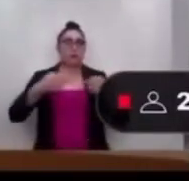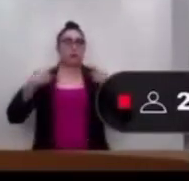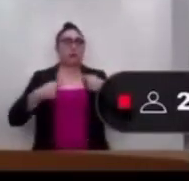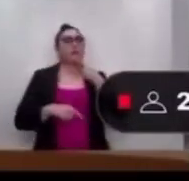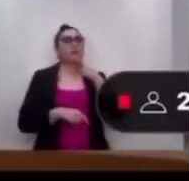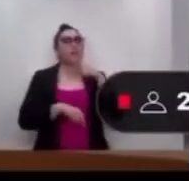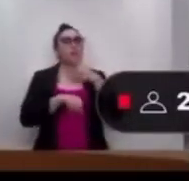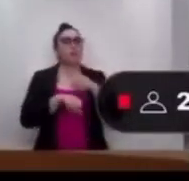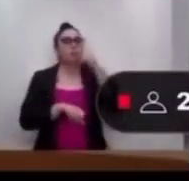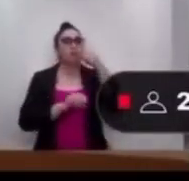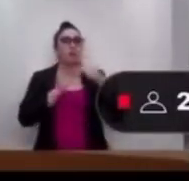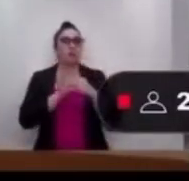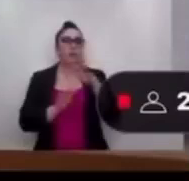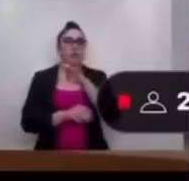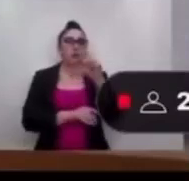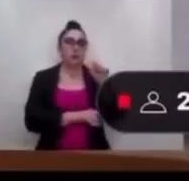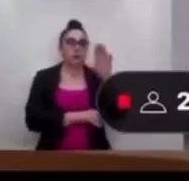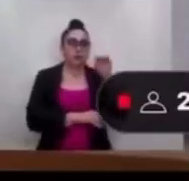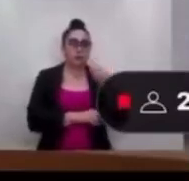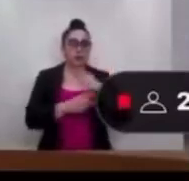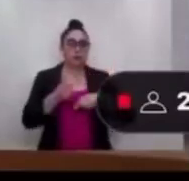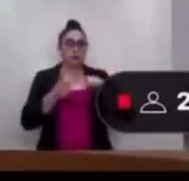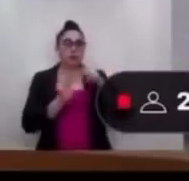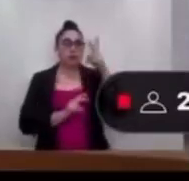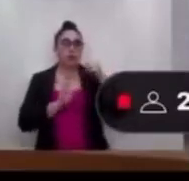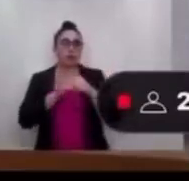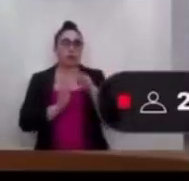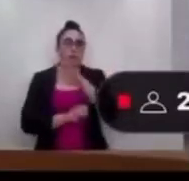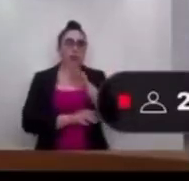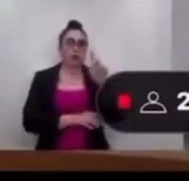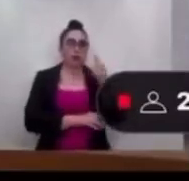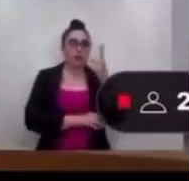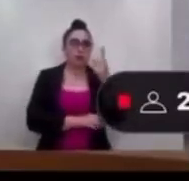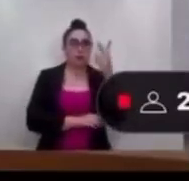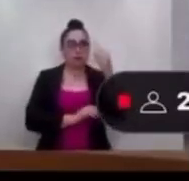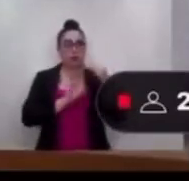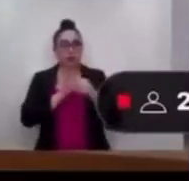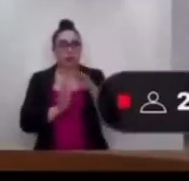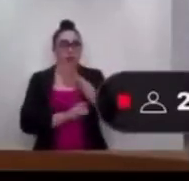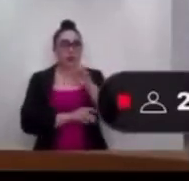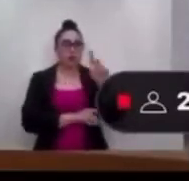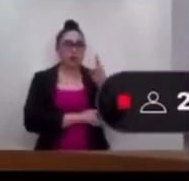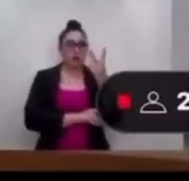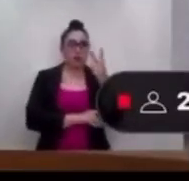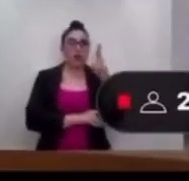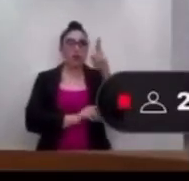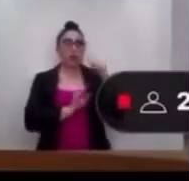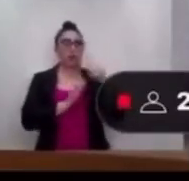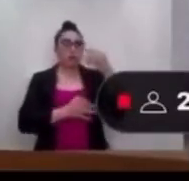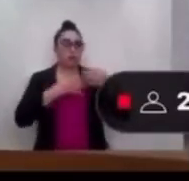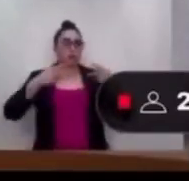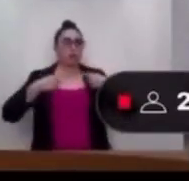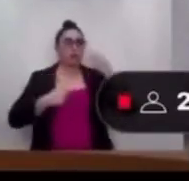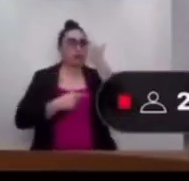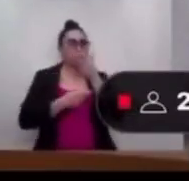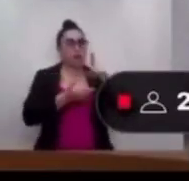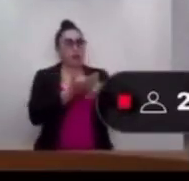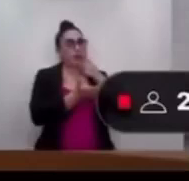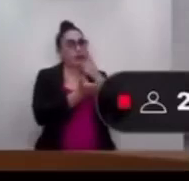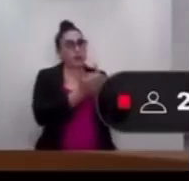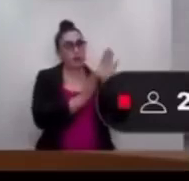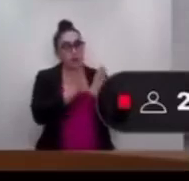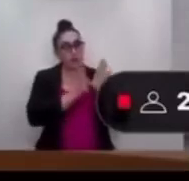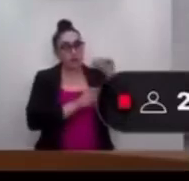ciudadanía 2429, 2431, 2432 y en los juicios de revisión constitucional